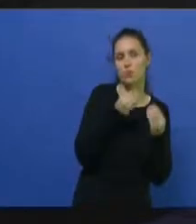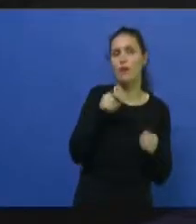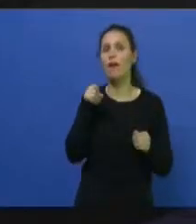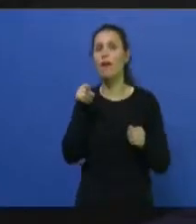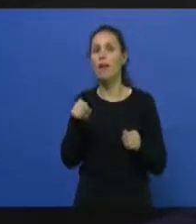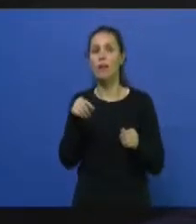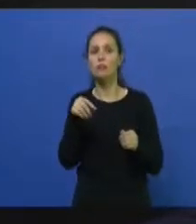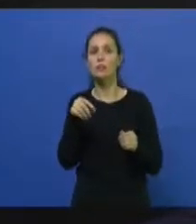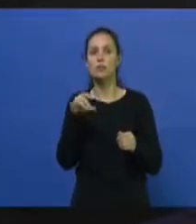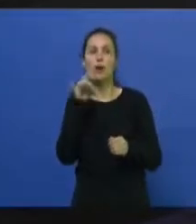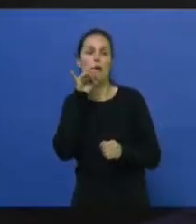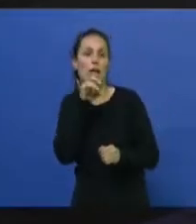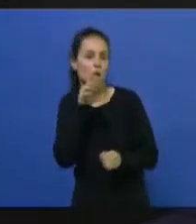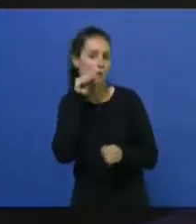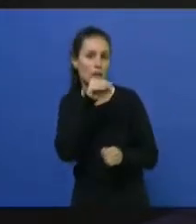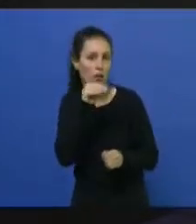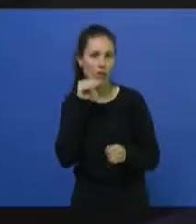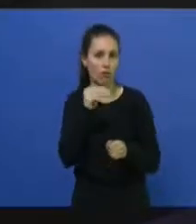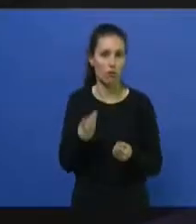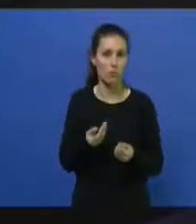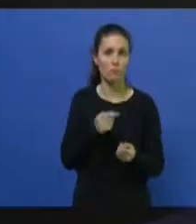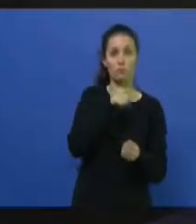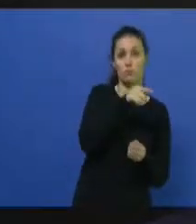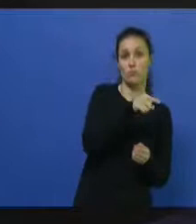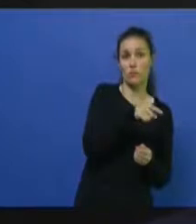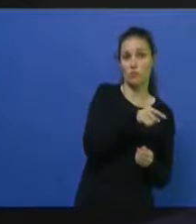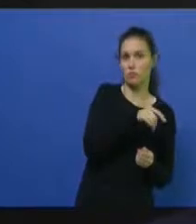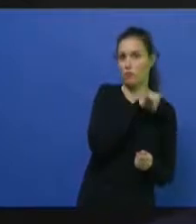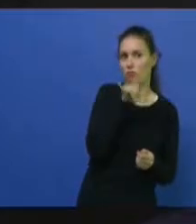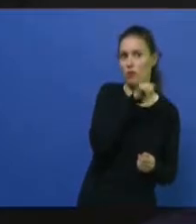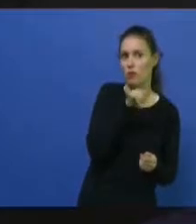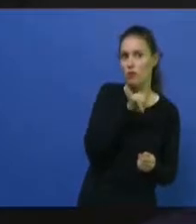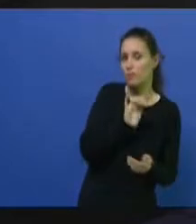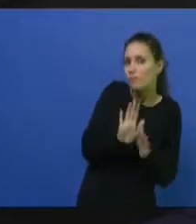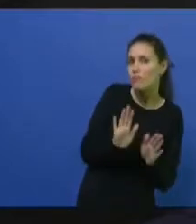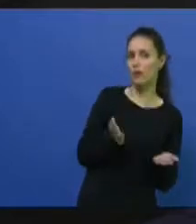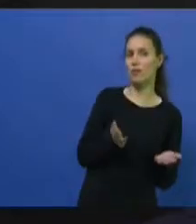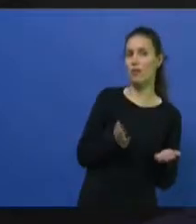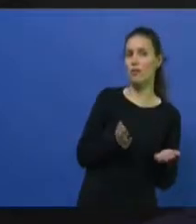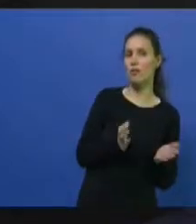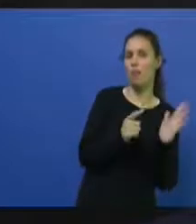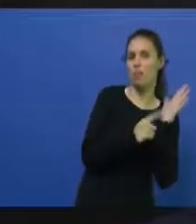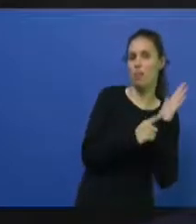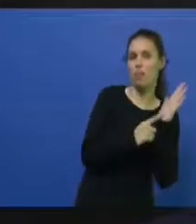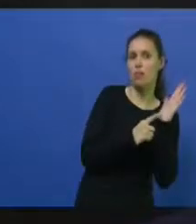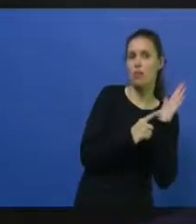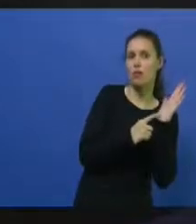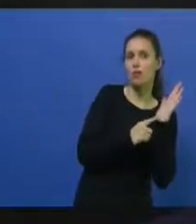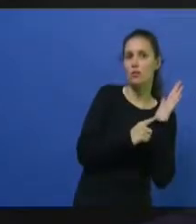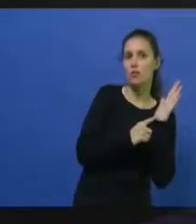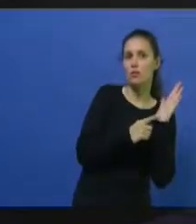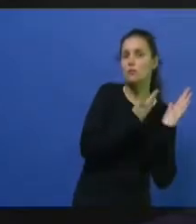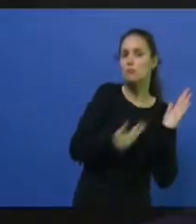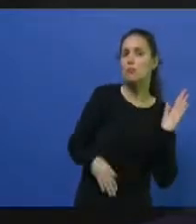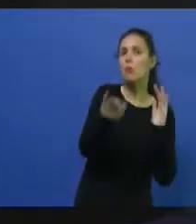por la ordenanza, por estas cuestiones, y De Falco lo salió y le dijo, no, pero pará, si la ordenanza no vino del Ejecutivo